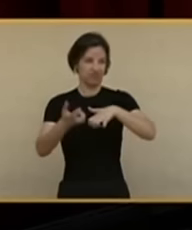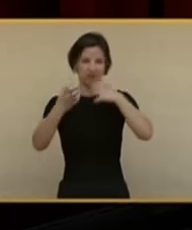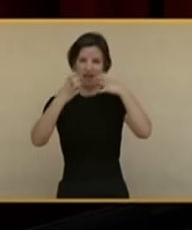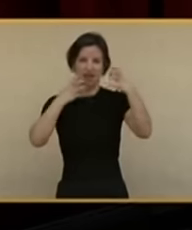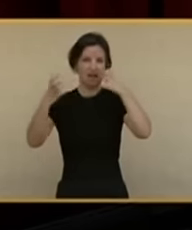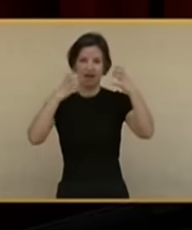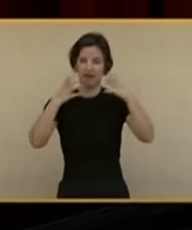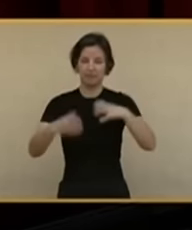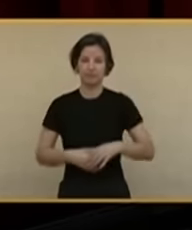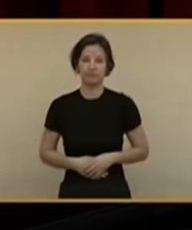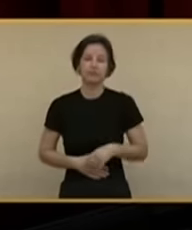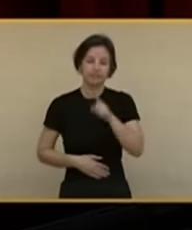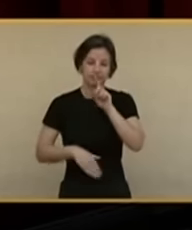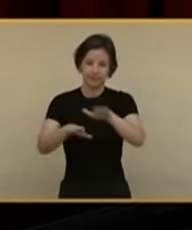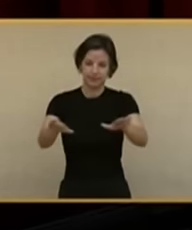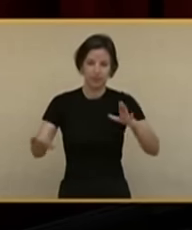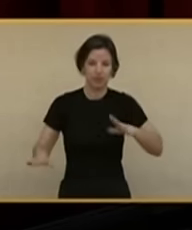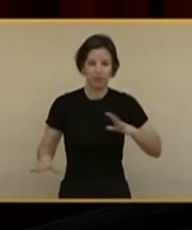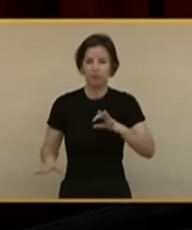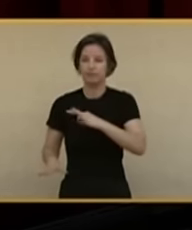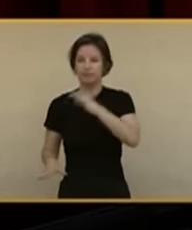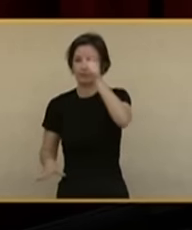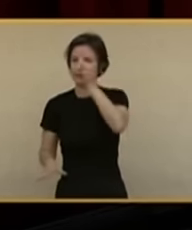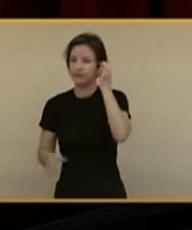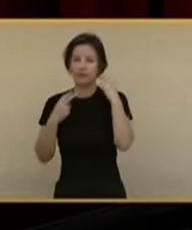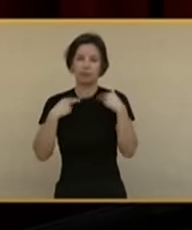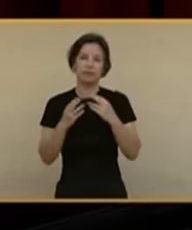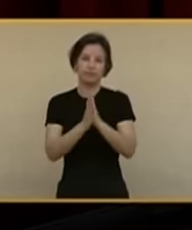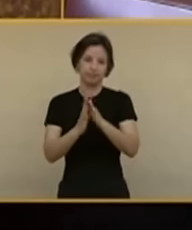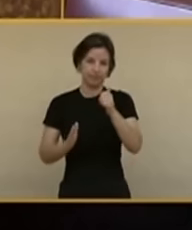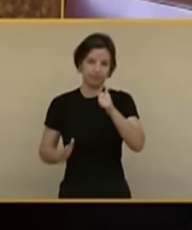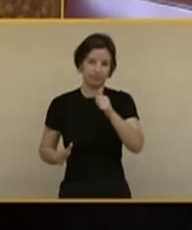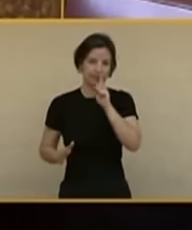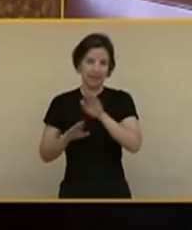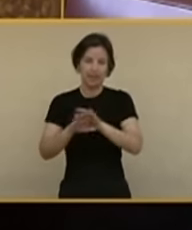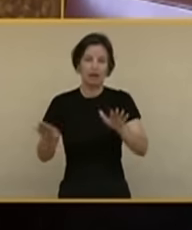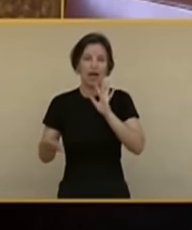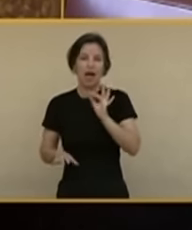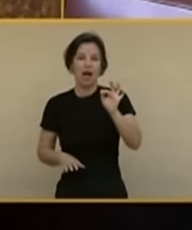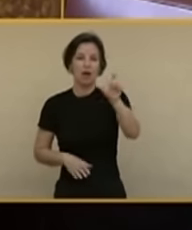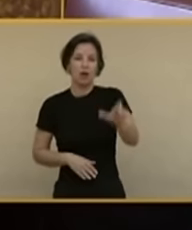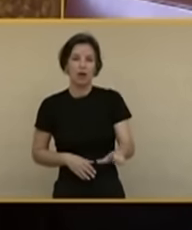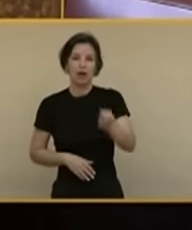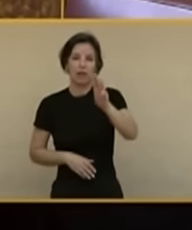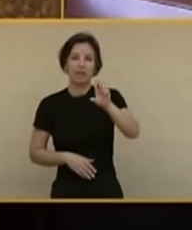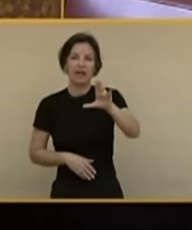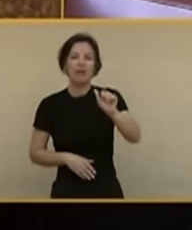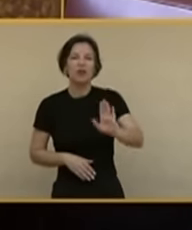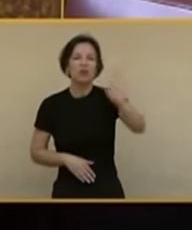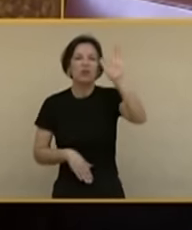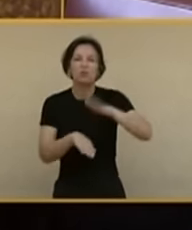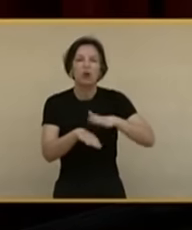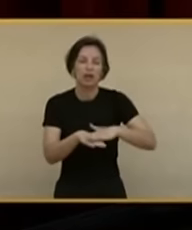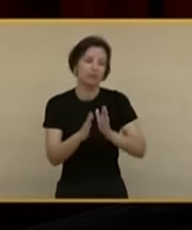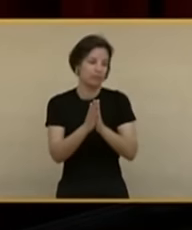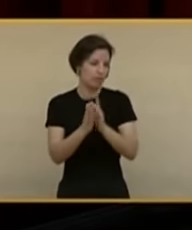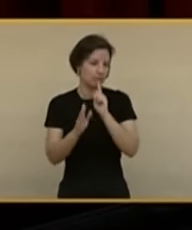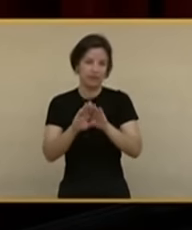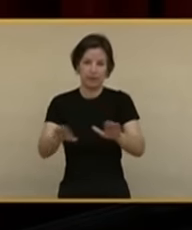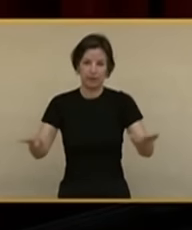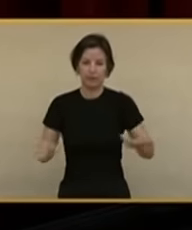pisaro silencio por favor señores y señoras diputadas silencio por favor el señor figaredo pide la palabra por pide la palabra por favor un poco de